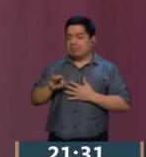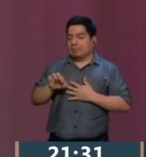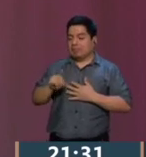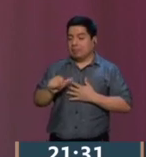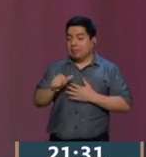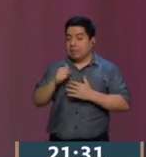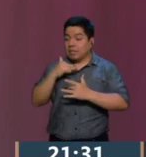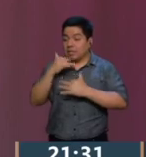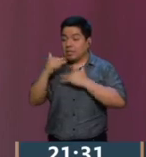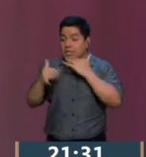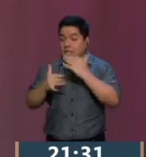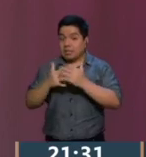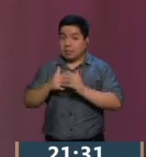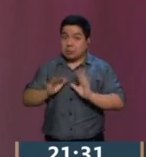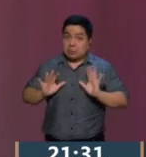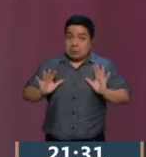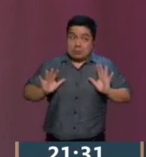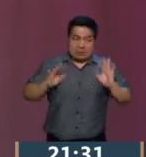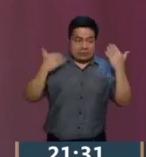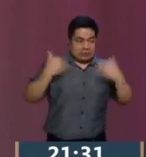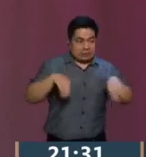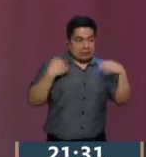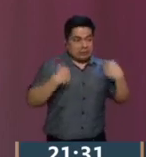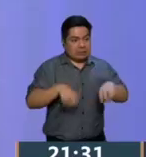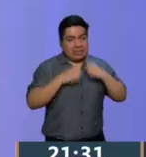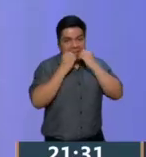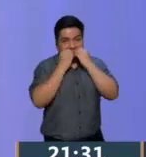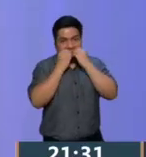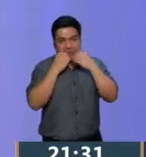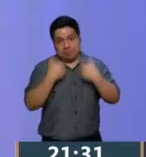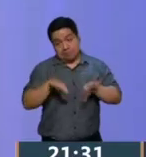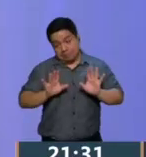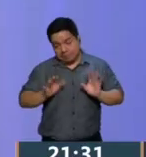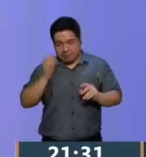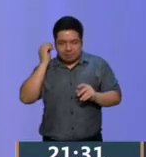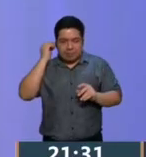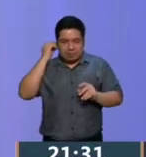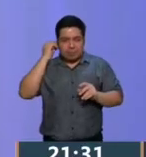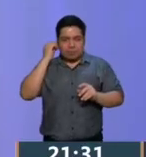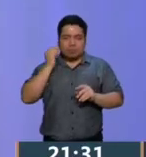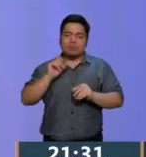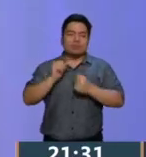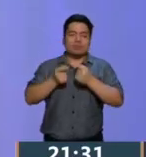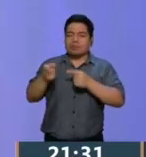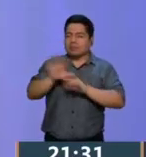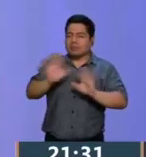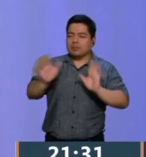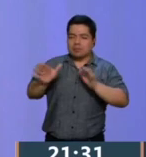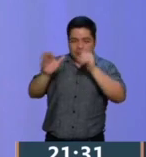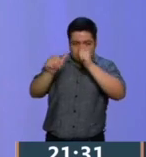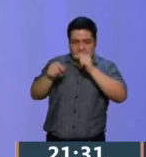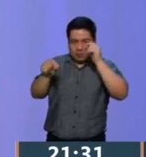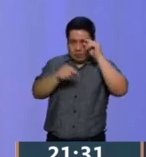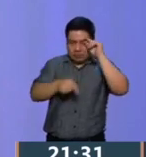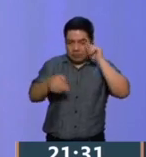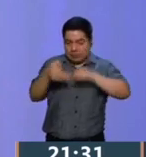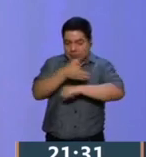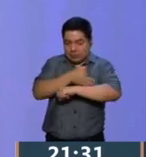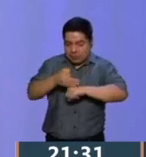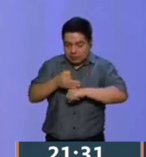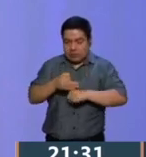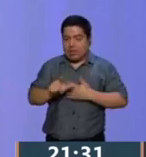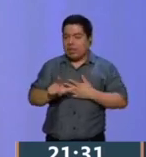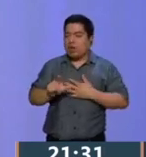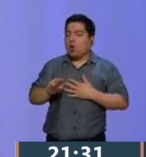corrupción. Ok. También ahorita decías algo sobre que ya se definió que es de la familia de